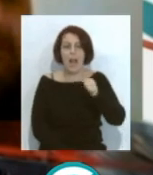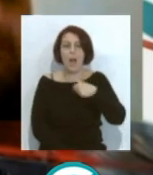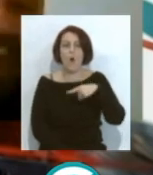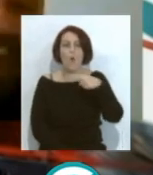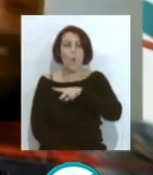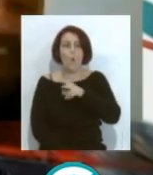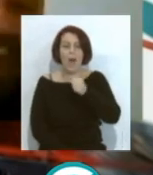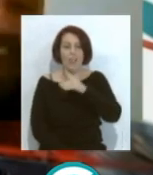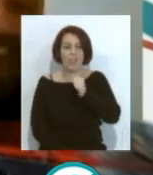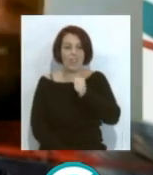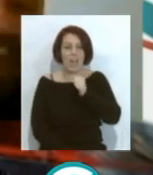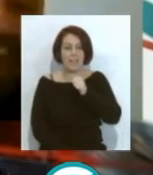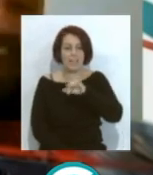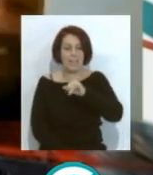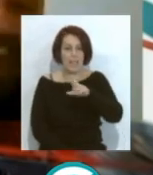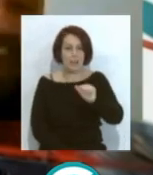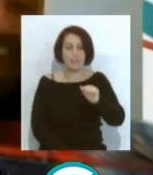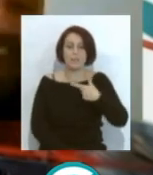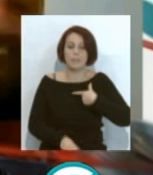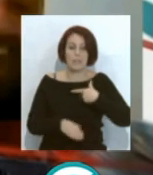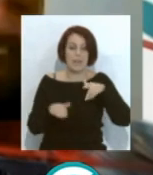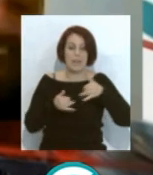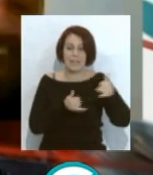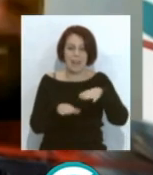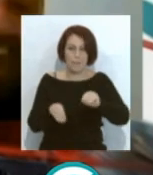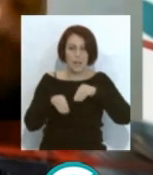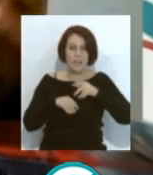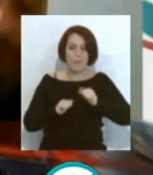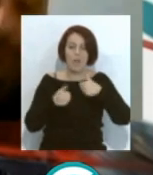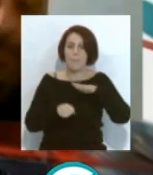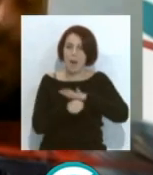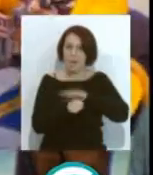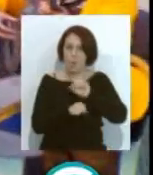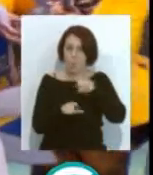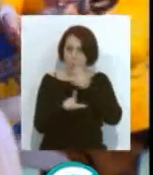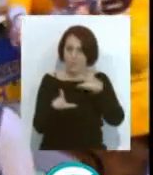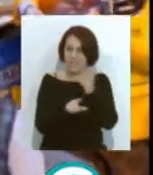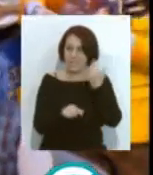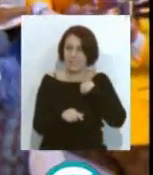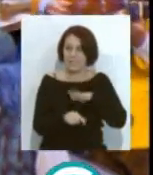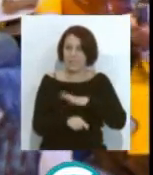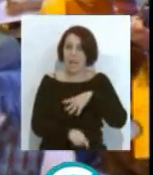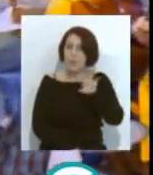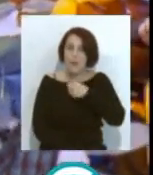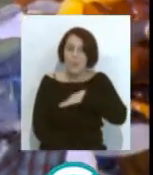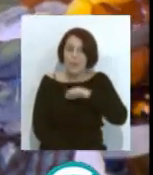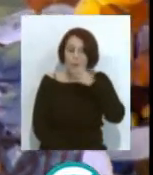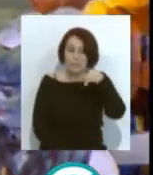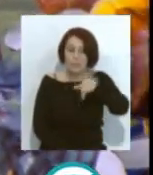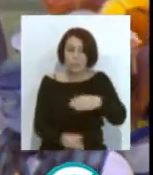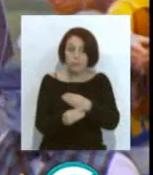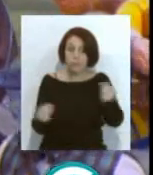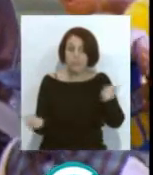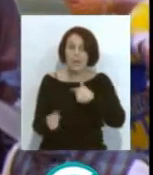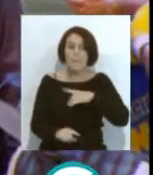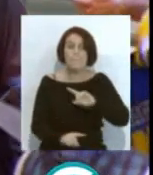y Manta, estreno y entradas a la venta desde este martes a través de la web. Ya pueden lanzarse porque esto vuela de seguro y será